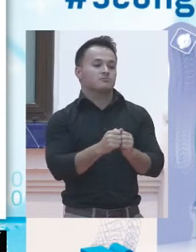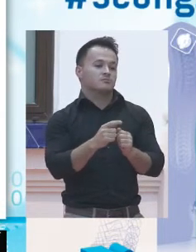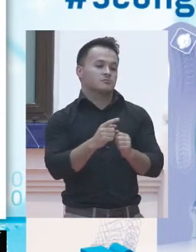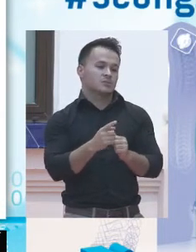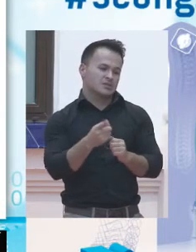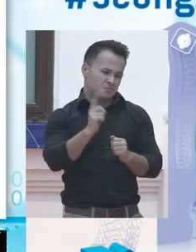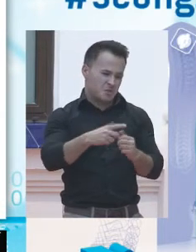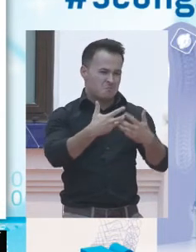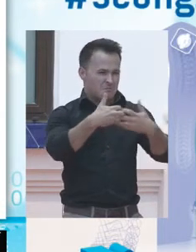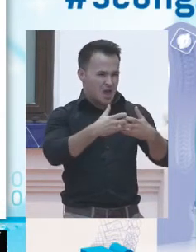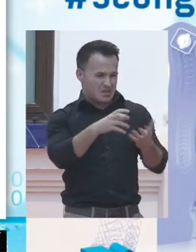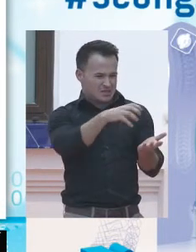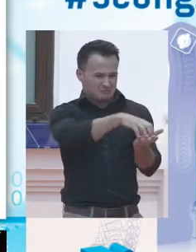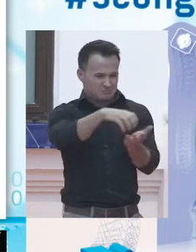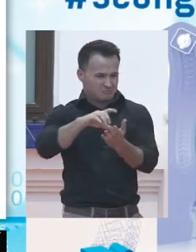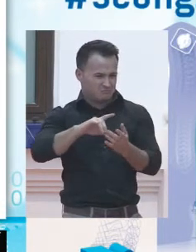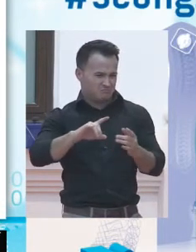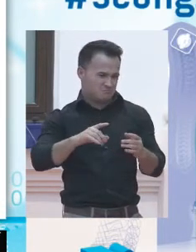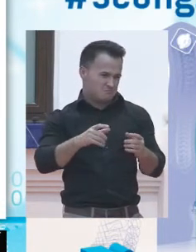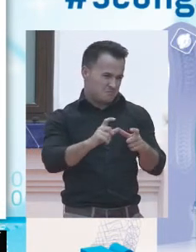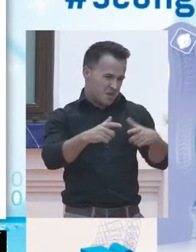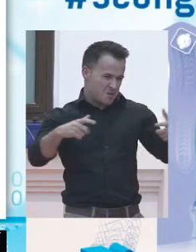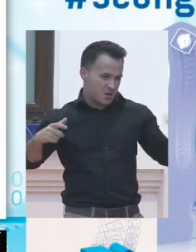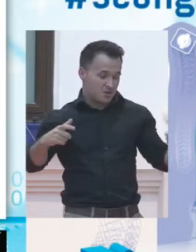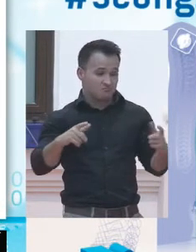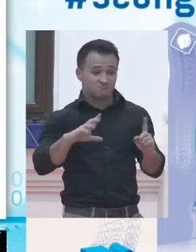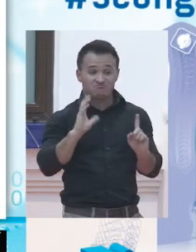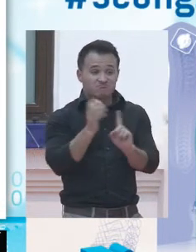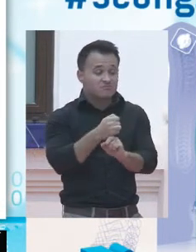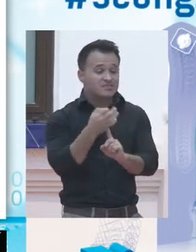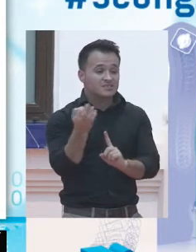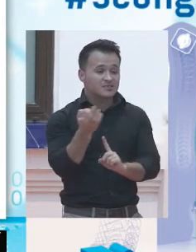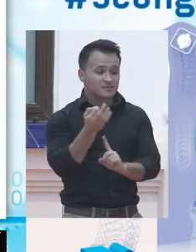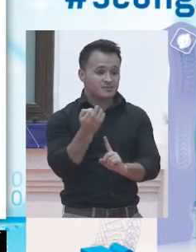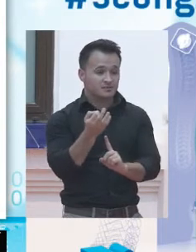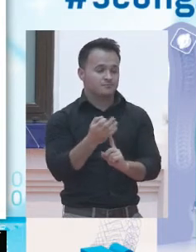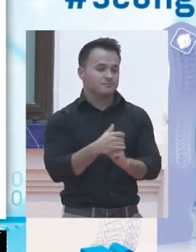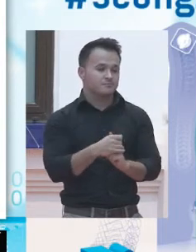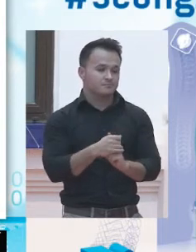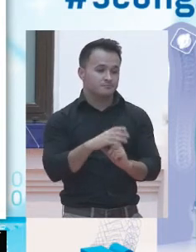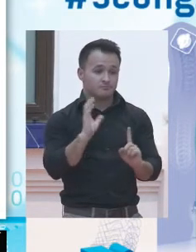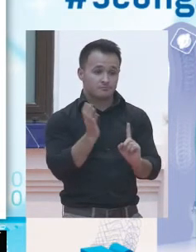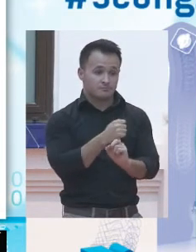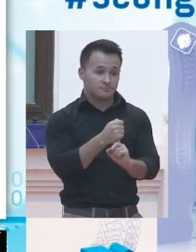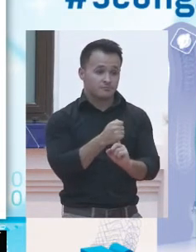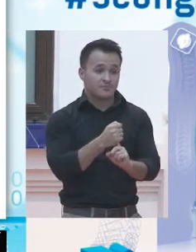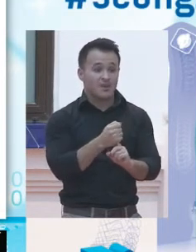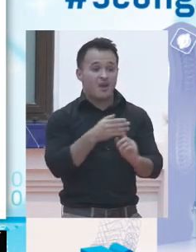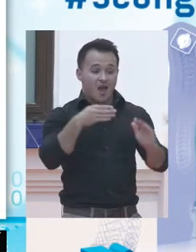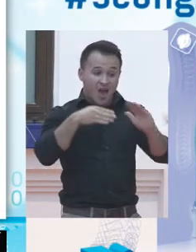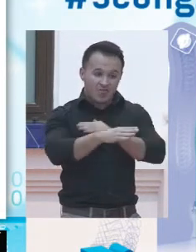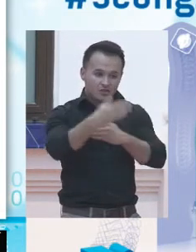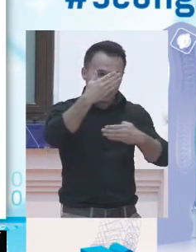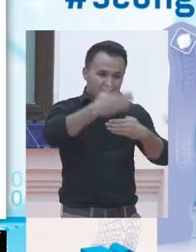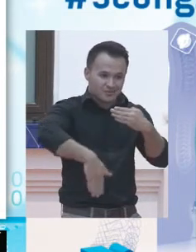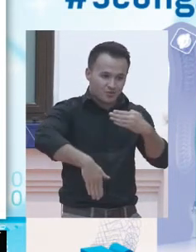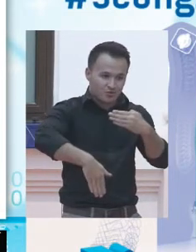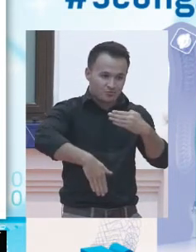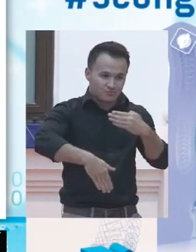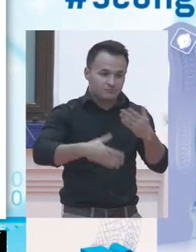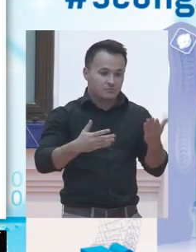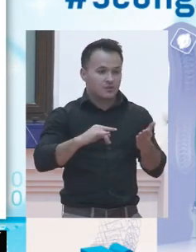cantidad de máquinas aquello se calentaba mucho y lo que conseguimos fue restricciones de acceso. Es decir, los